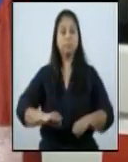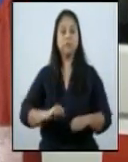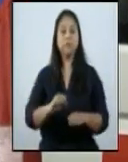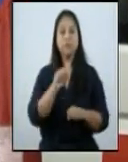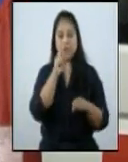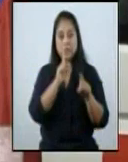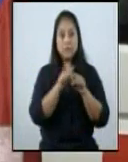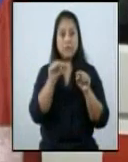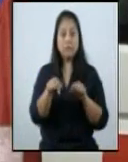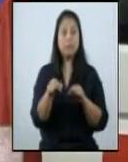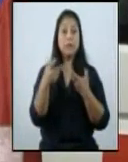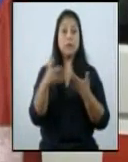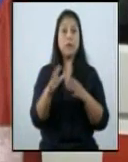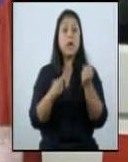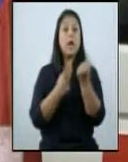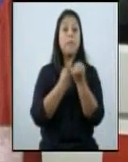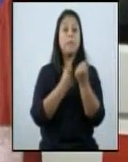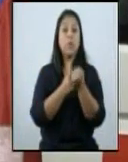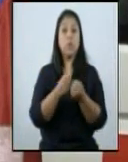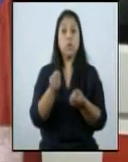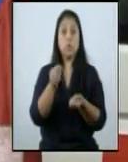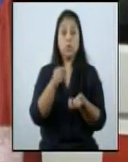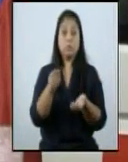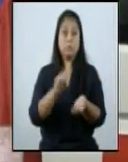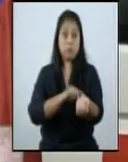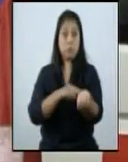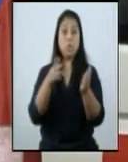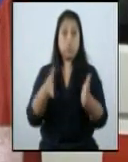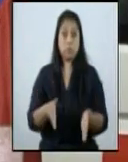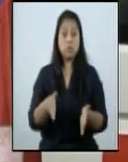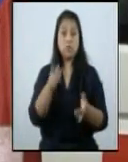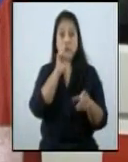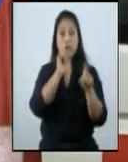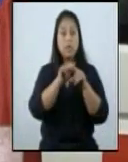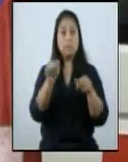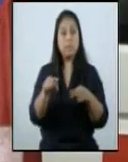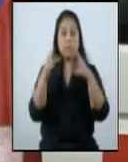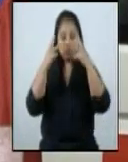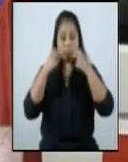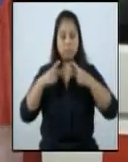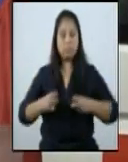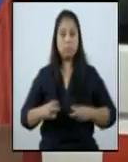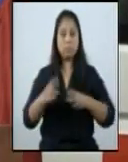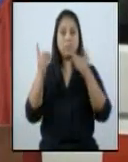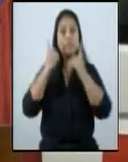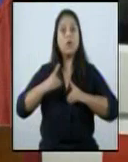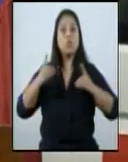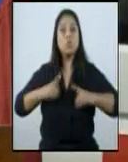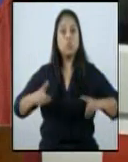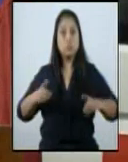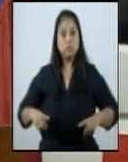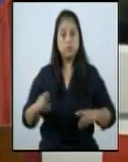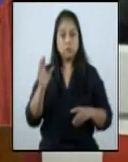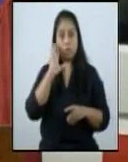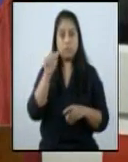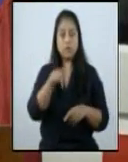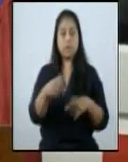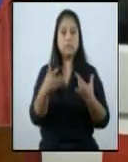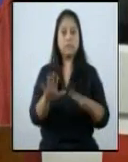solo con asistencia médica, sino también con asistencia diagnóstica, porque está adquiriendo un equipo